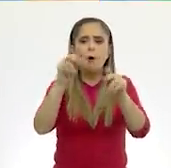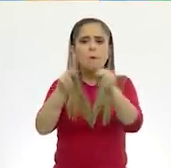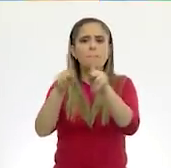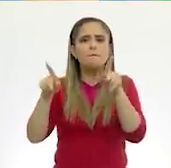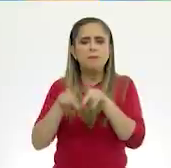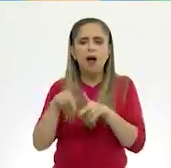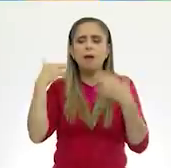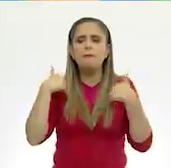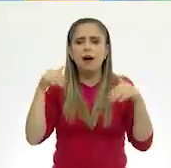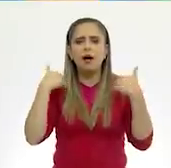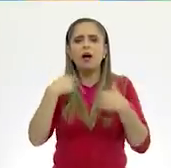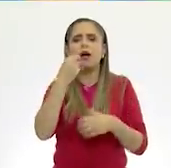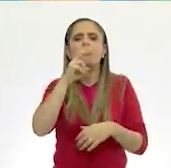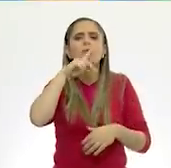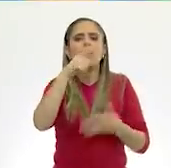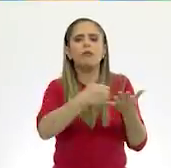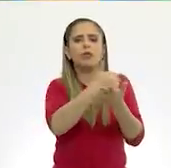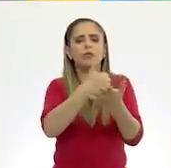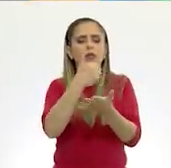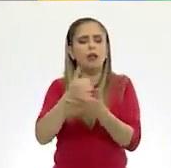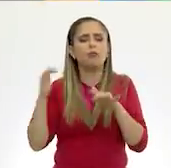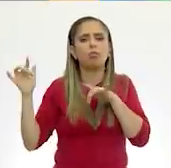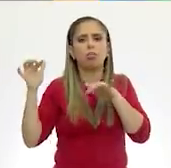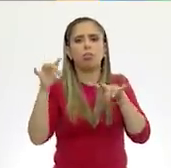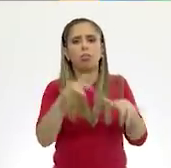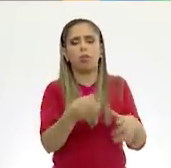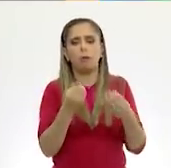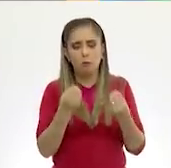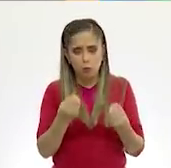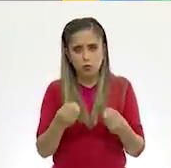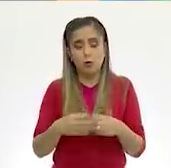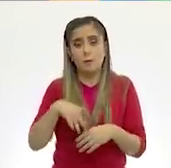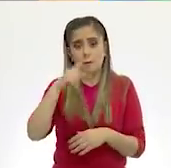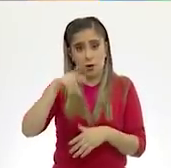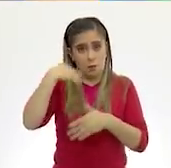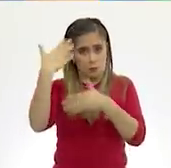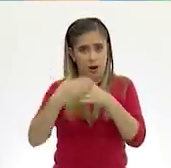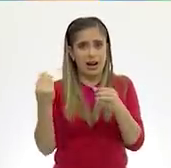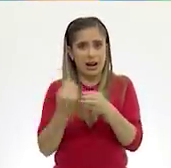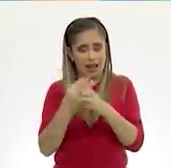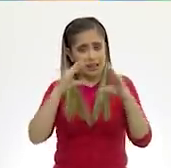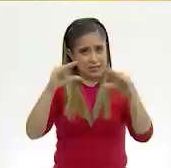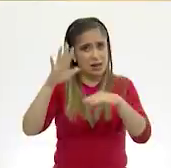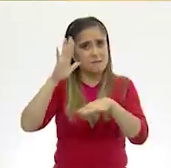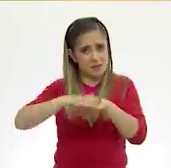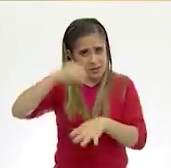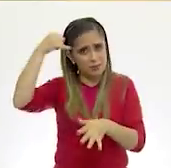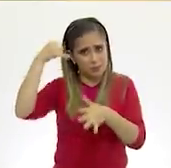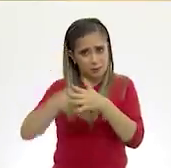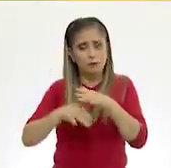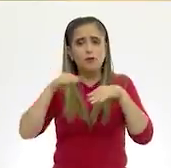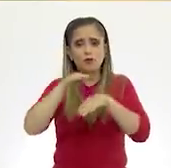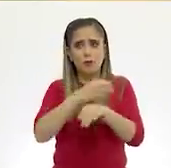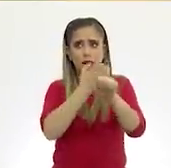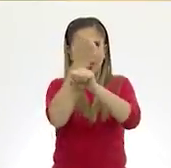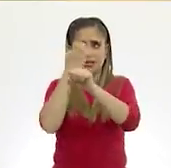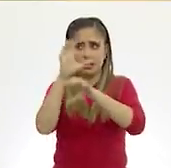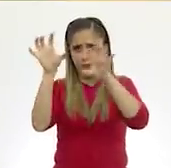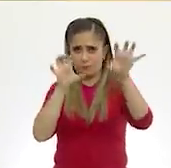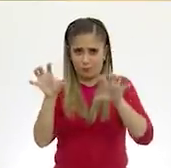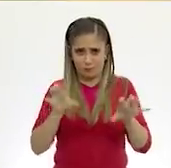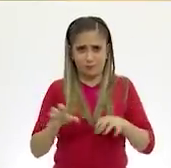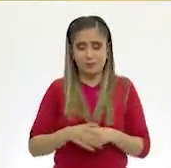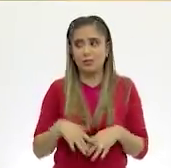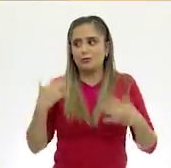ciudades. Pero el tema de la distribución lo veremos a detalle en las siguientes clases. Muy bien, pues maestro, nos